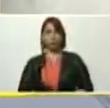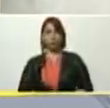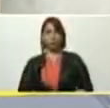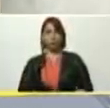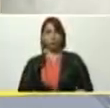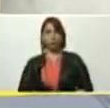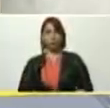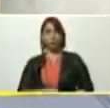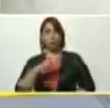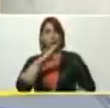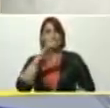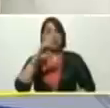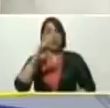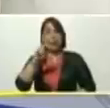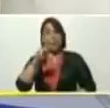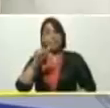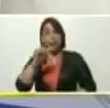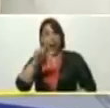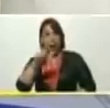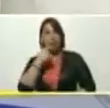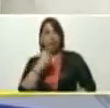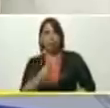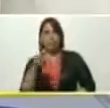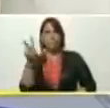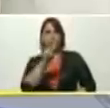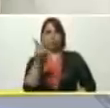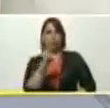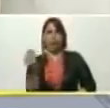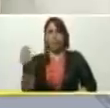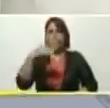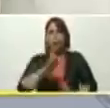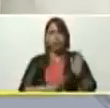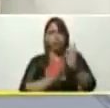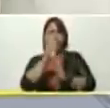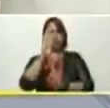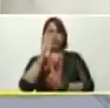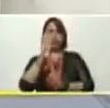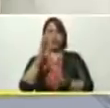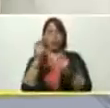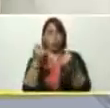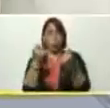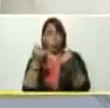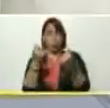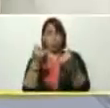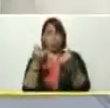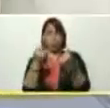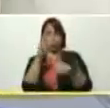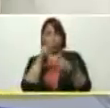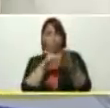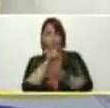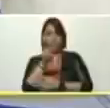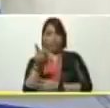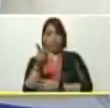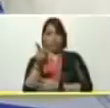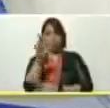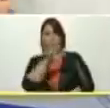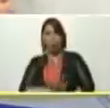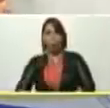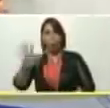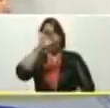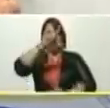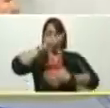que Venezuela va a ser el país que más va a crecer económicamente en el 2022 en toda América Latina y el